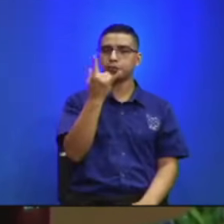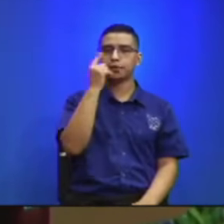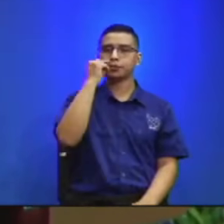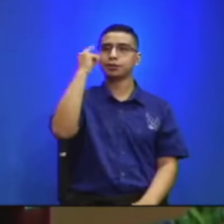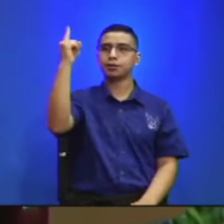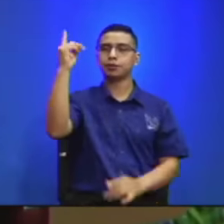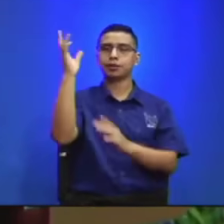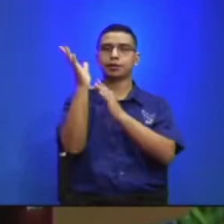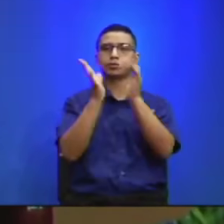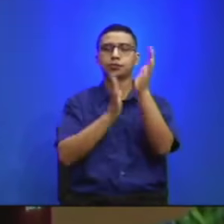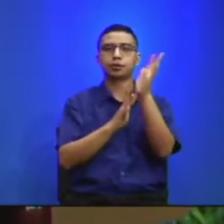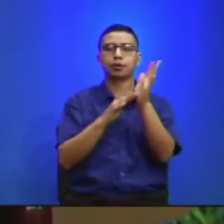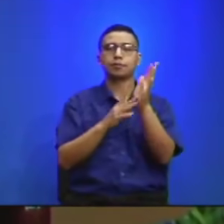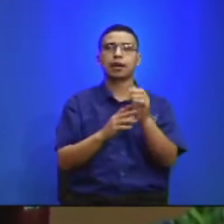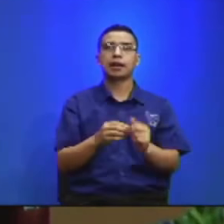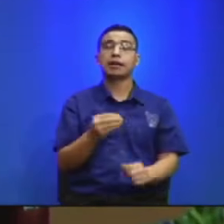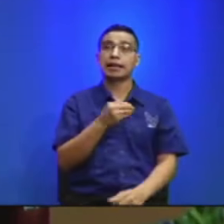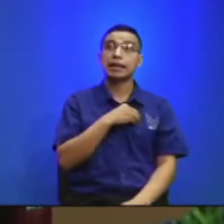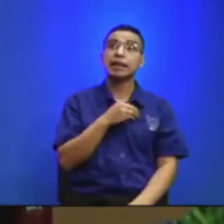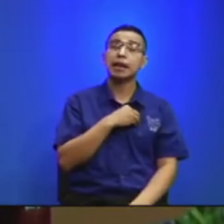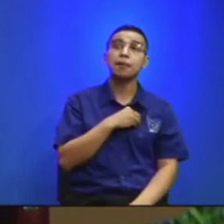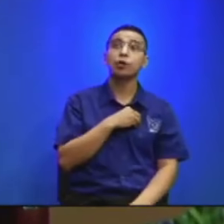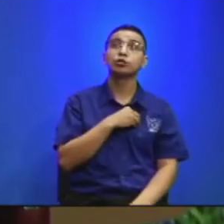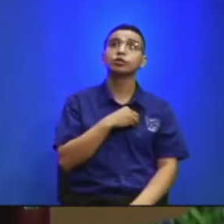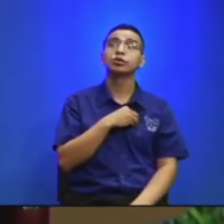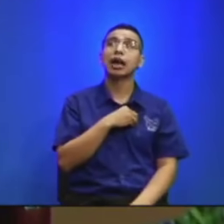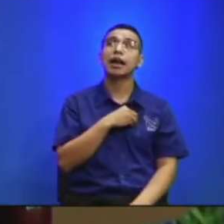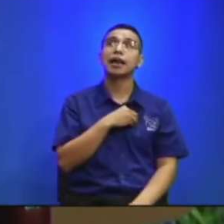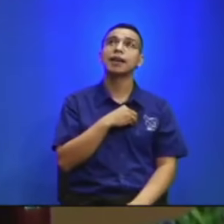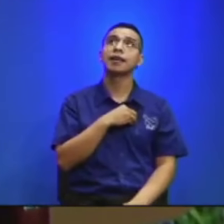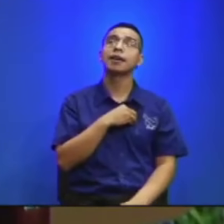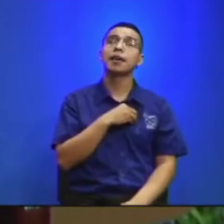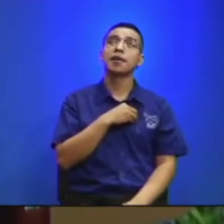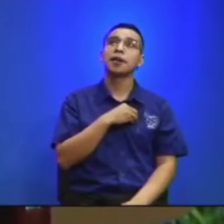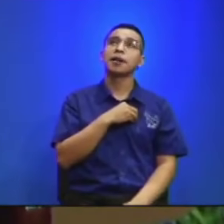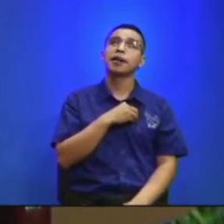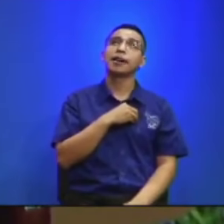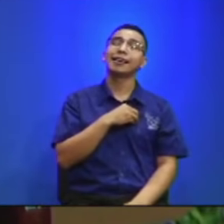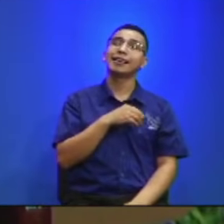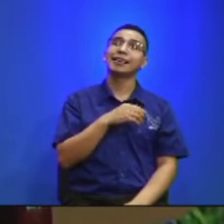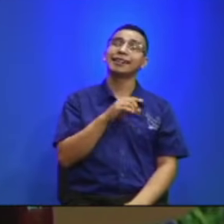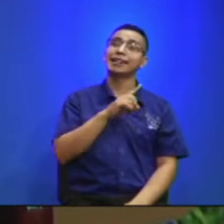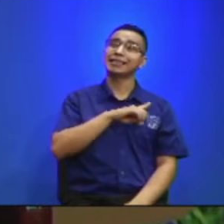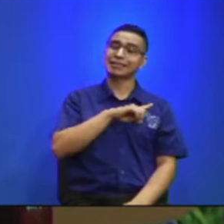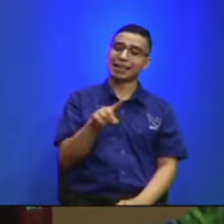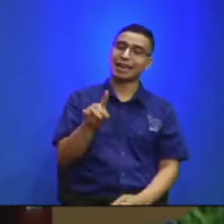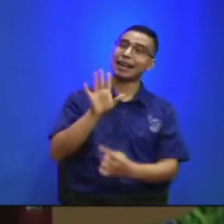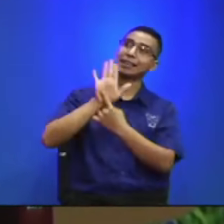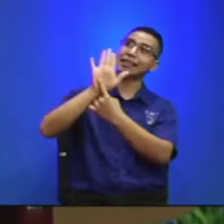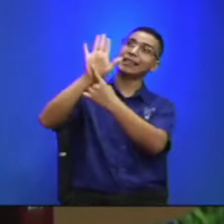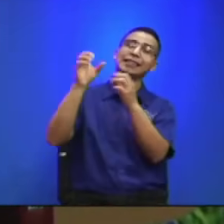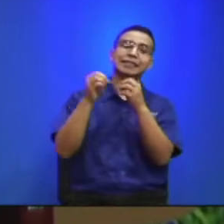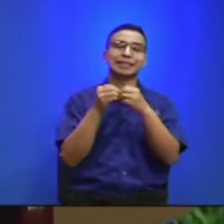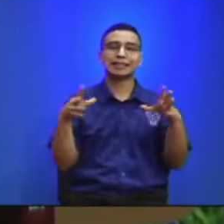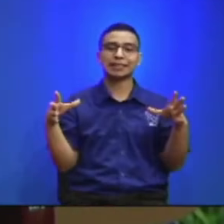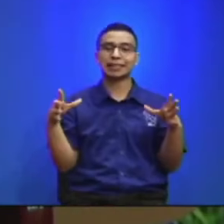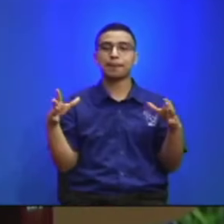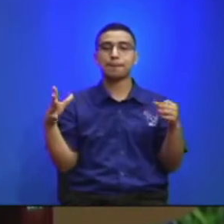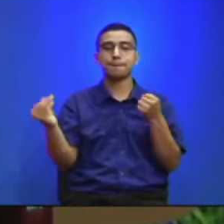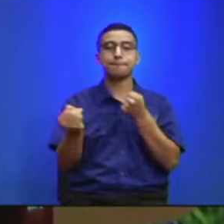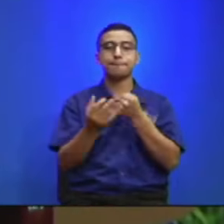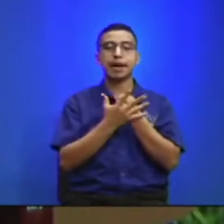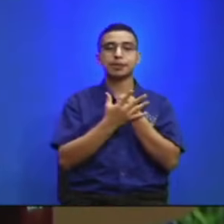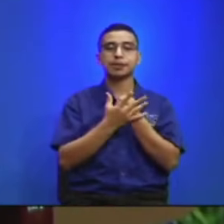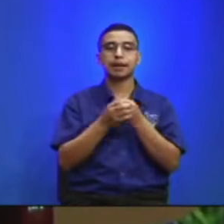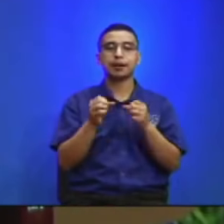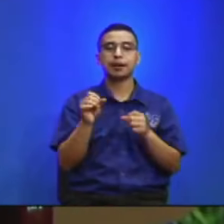cuando quisiéramos venir siempre adelante de ti sin tenerme sea que pedirte perdón de verte perdón